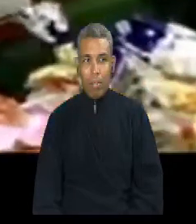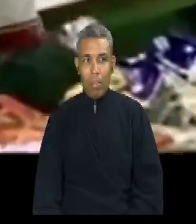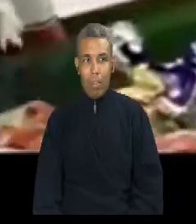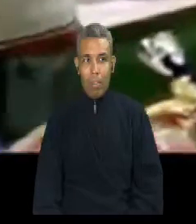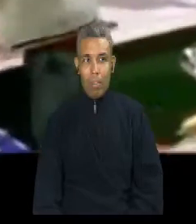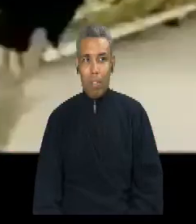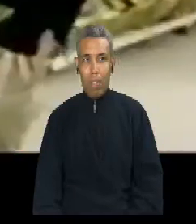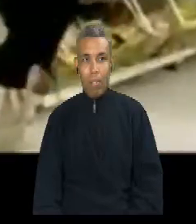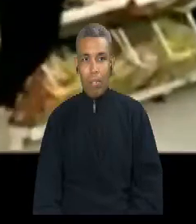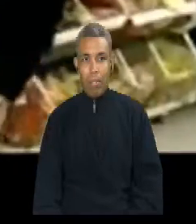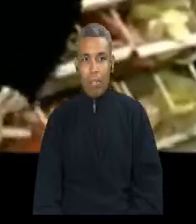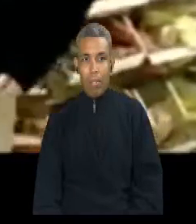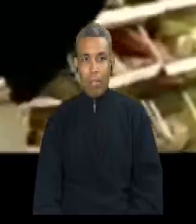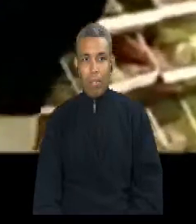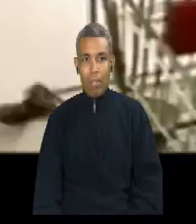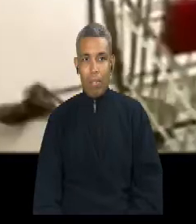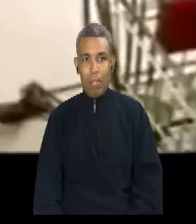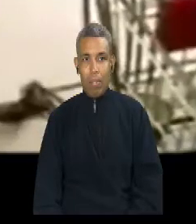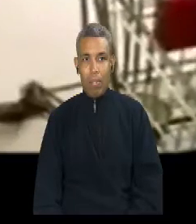sí